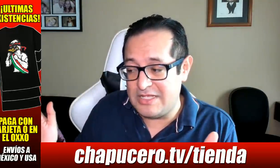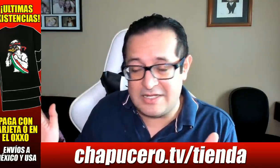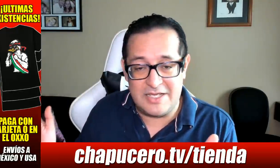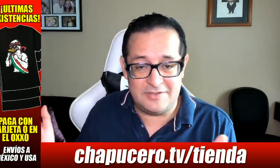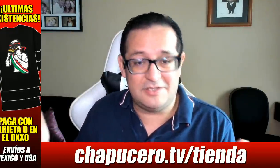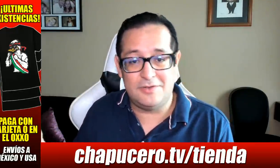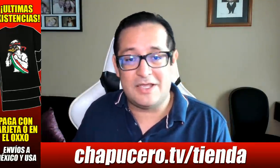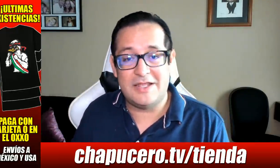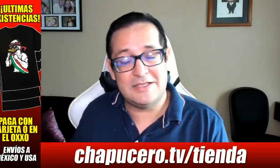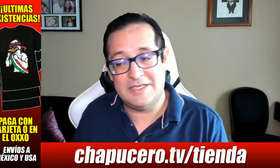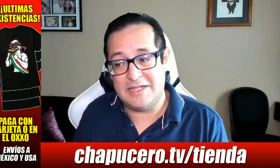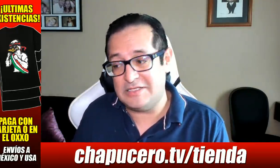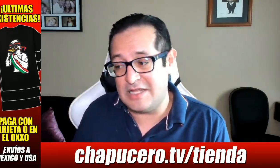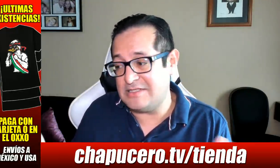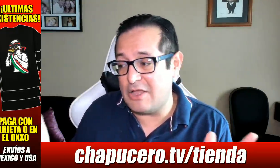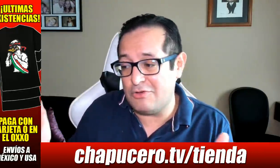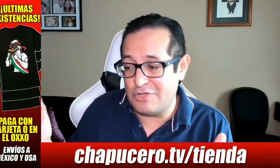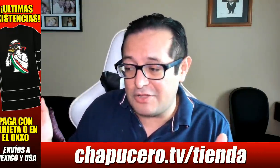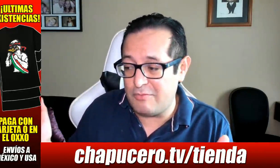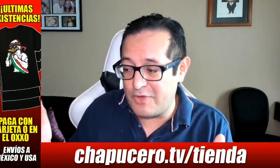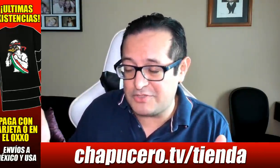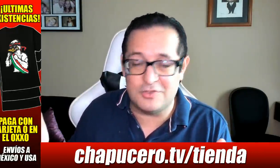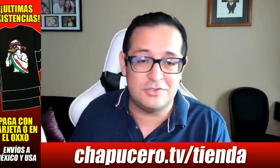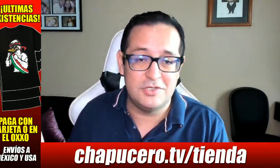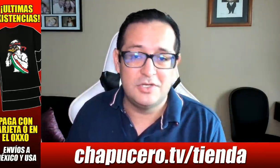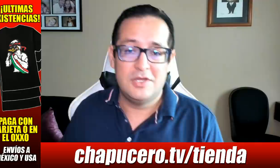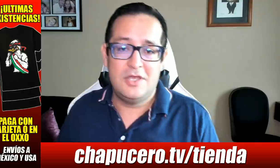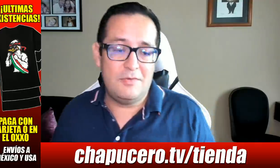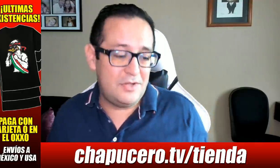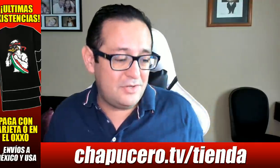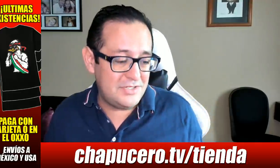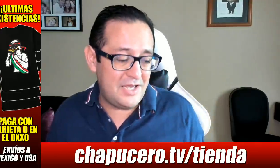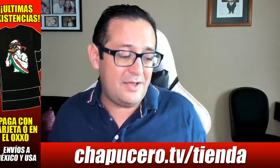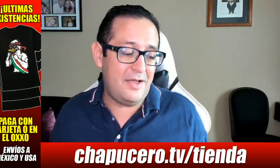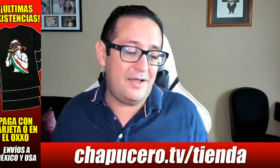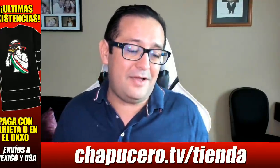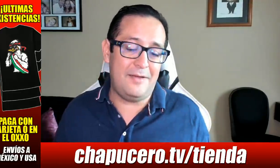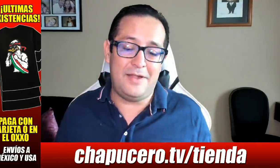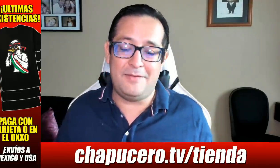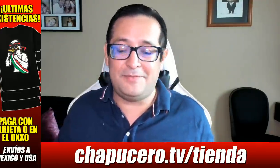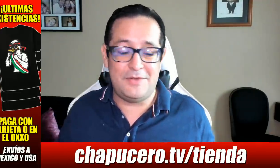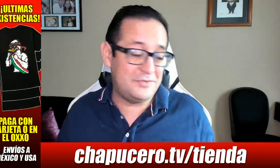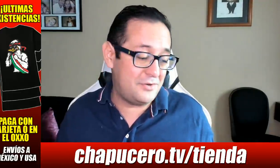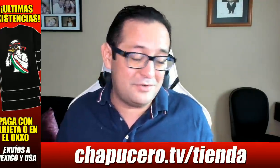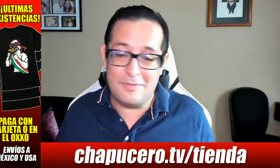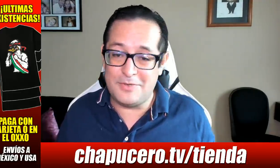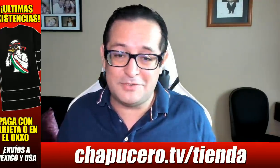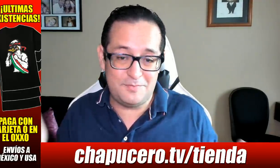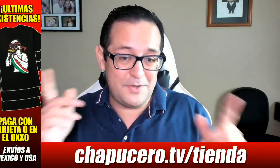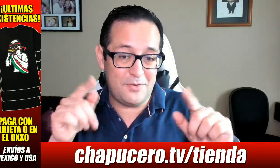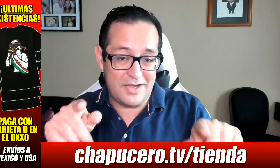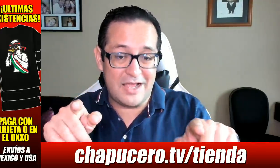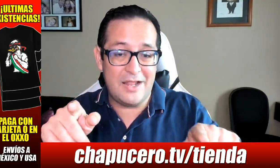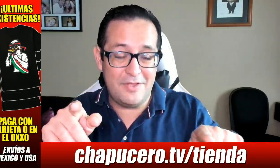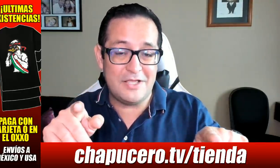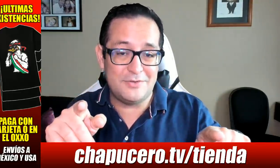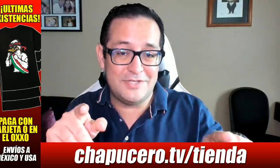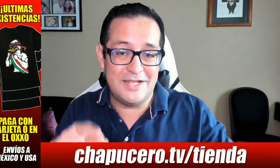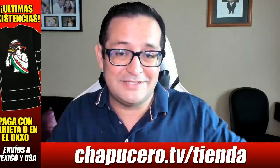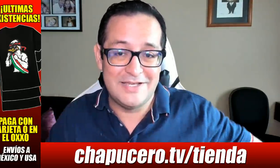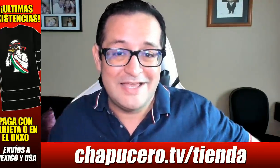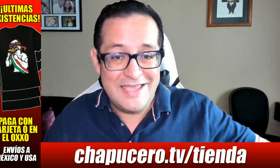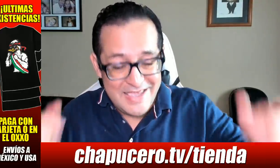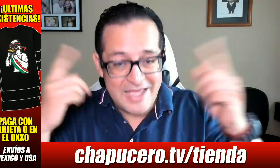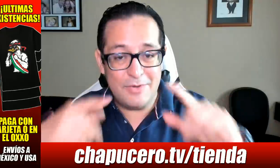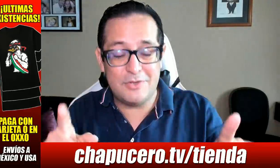con Interjet, es lo que quiere decir, es que le están controlando impuestos. Y Obrador dice, a ver, bueno, ya se controlan impuestos, pero a Claudio X.